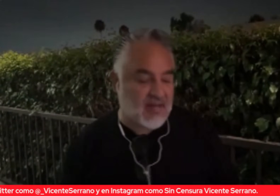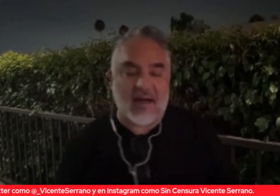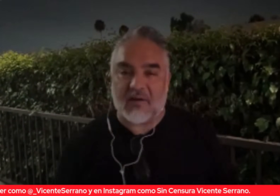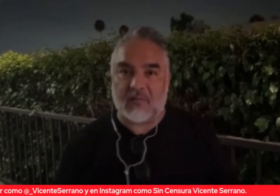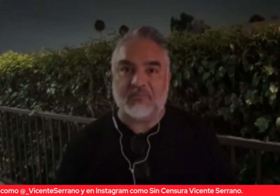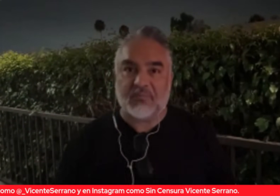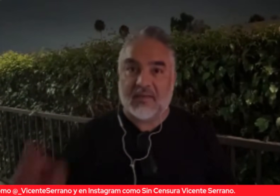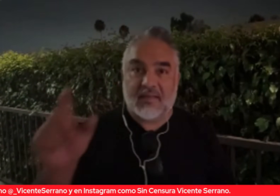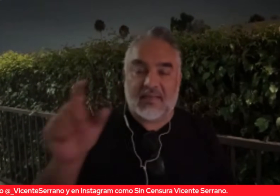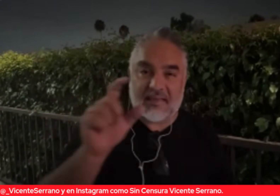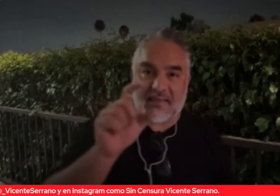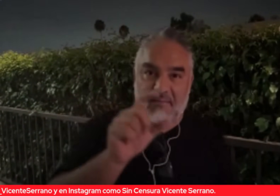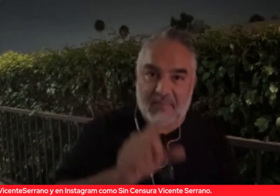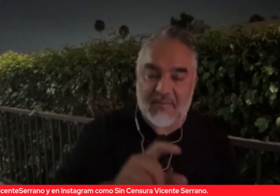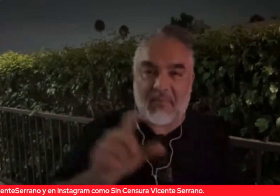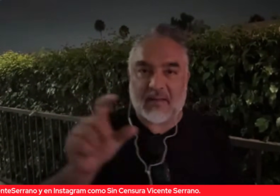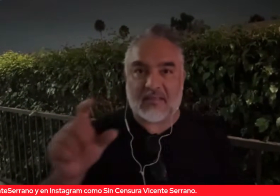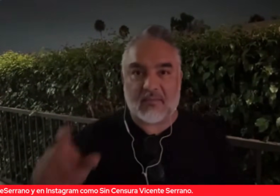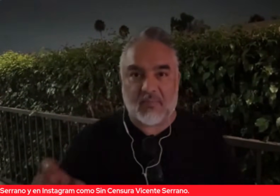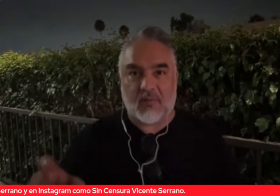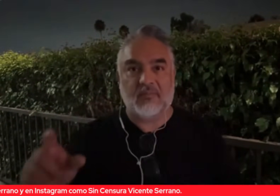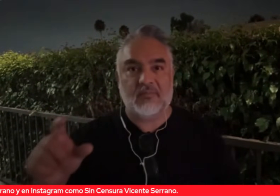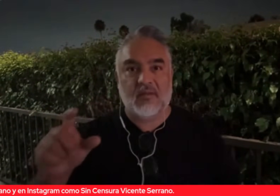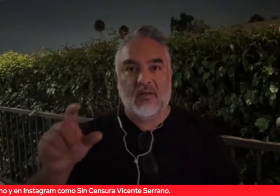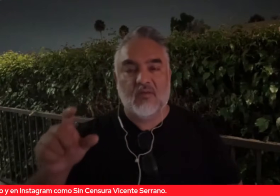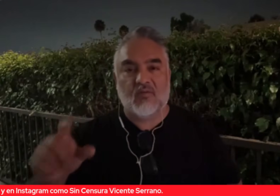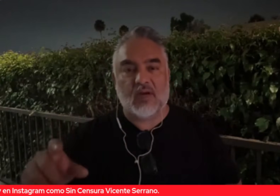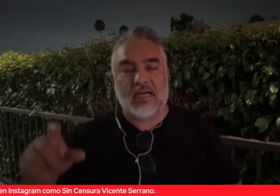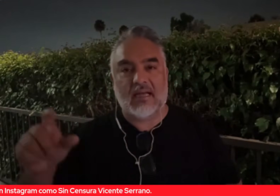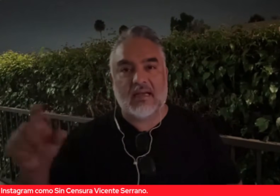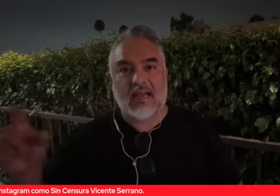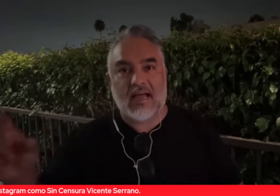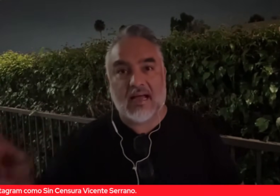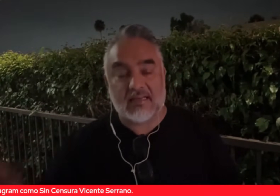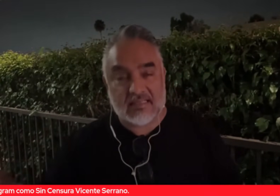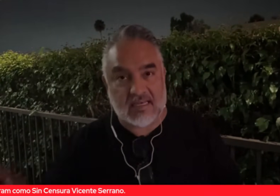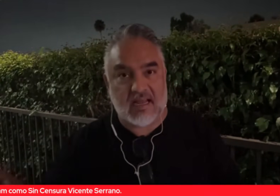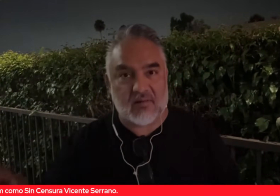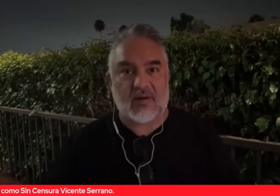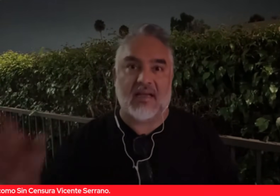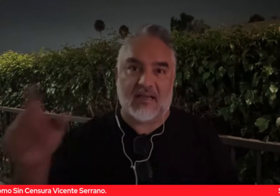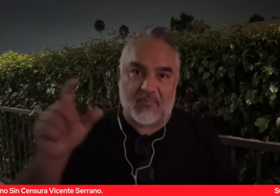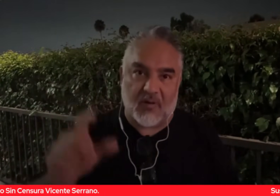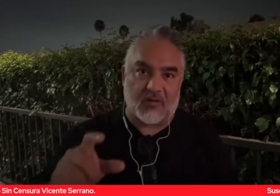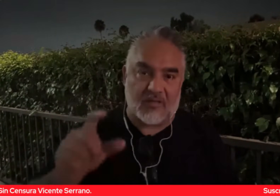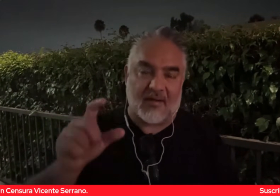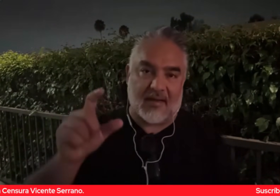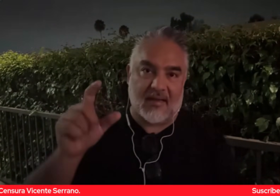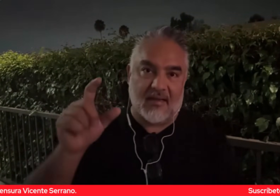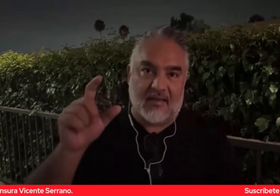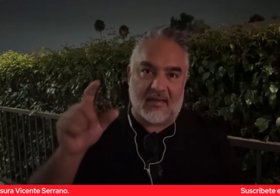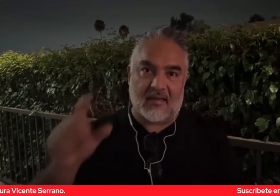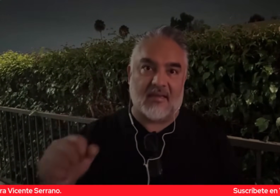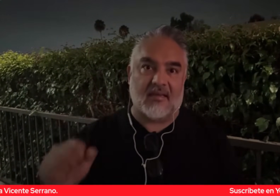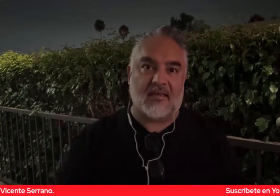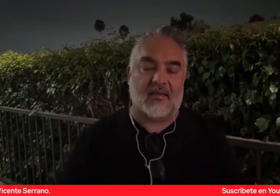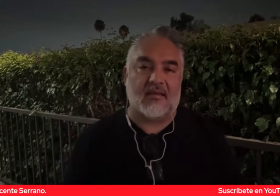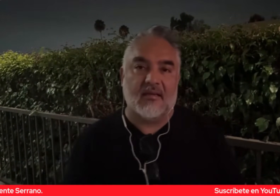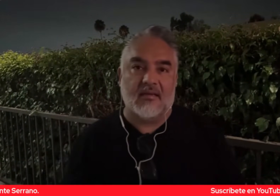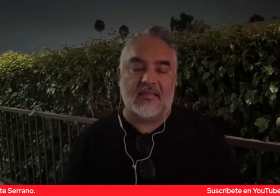Andrea Navarro, quien también participó. Fue la senadora y próxima